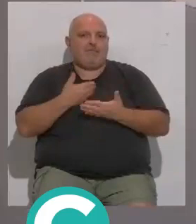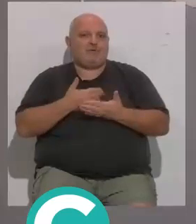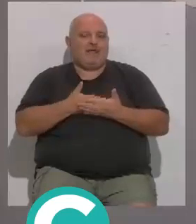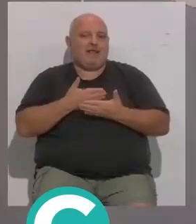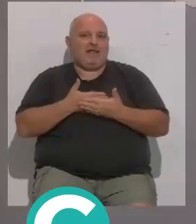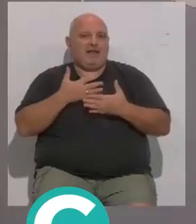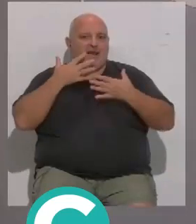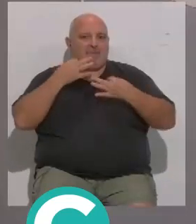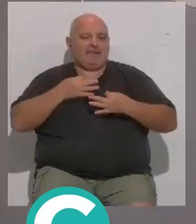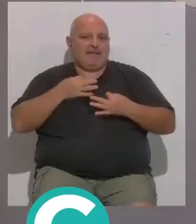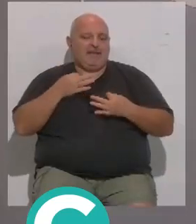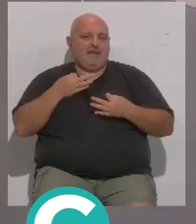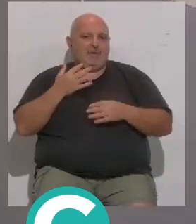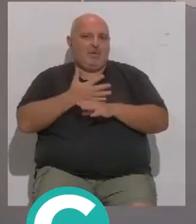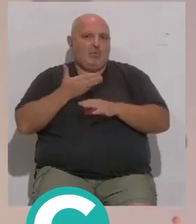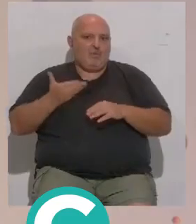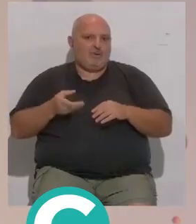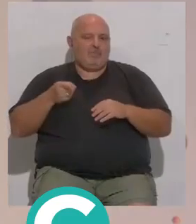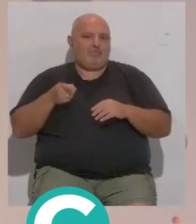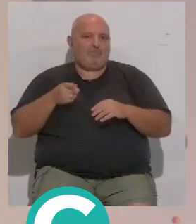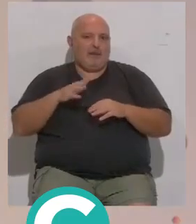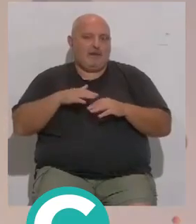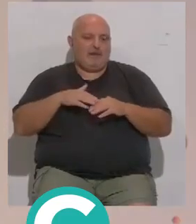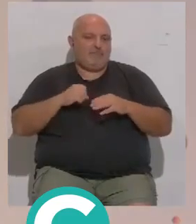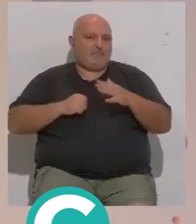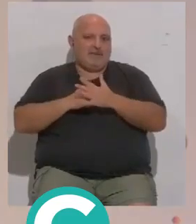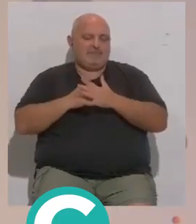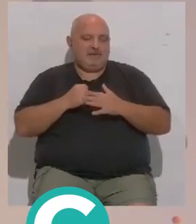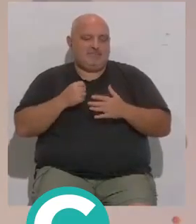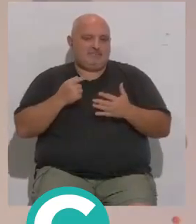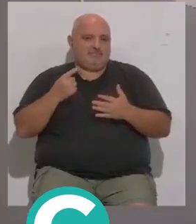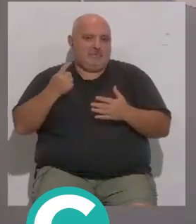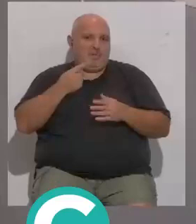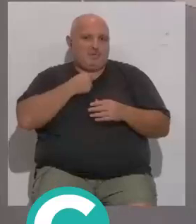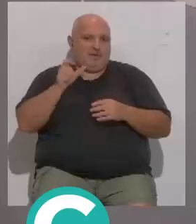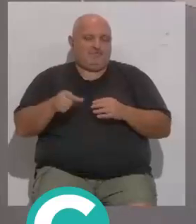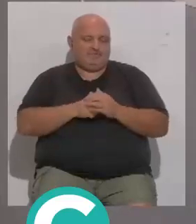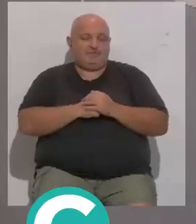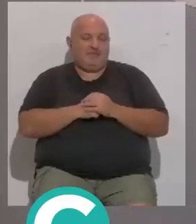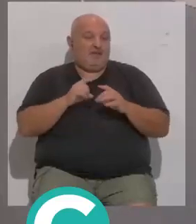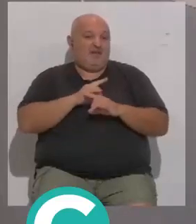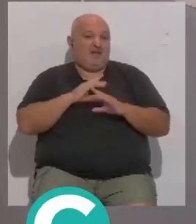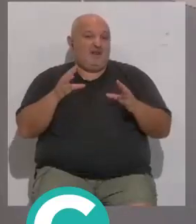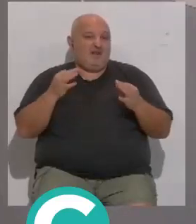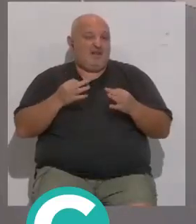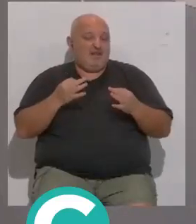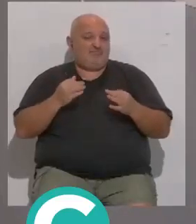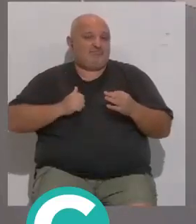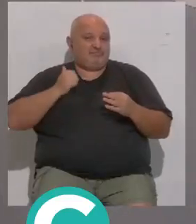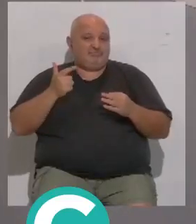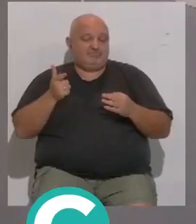que realmente es un futbolista importante y para estar en la máxima categoría del fútbol español. Sí, pero lo paradójico de eso es que